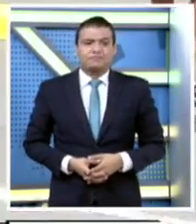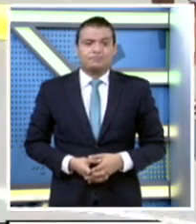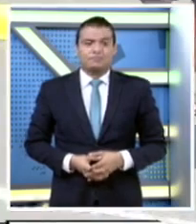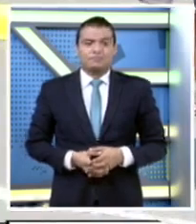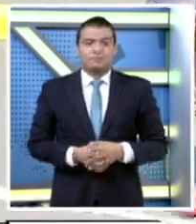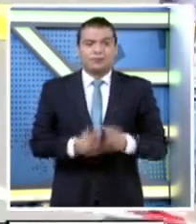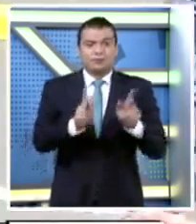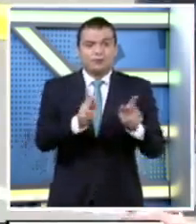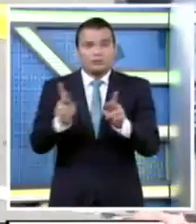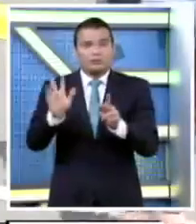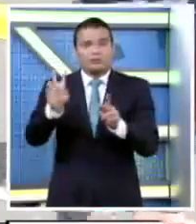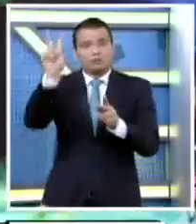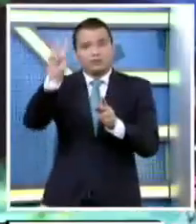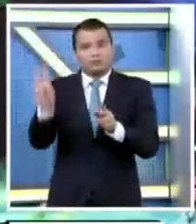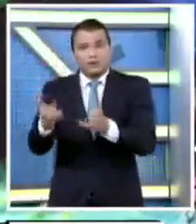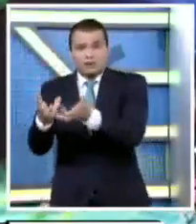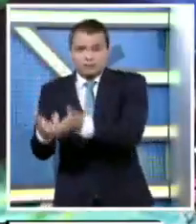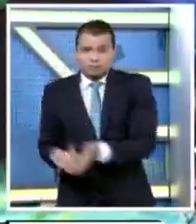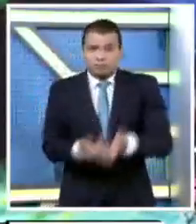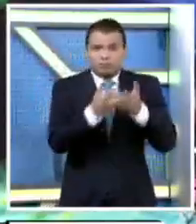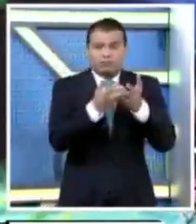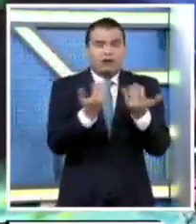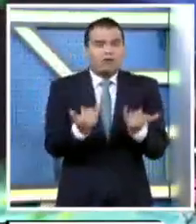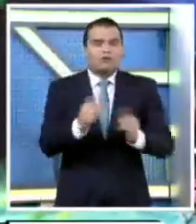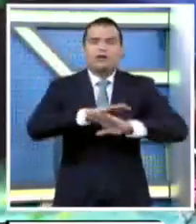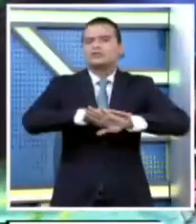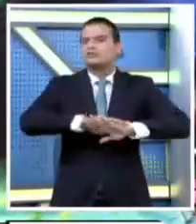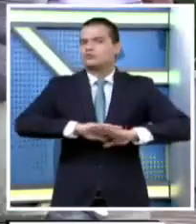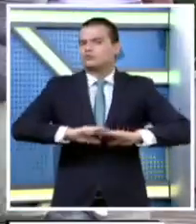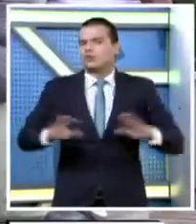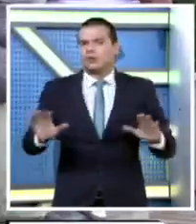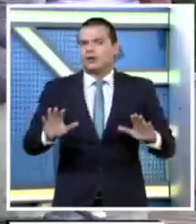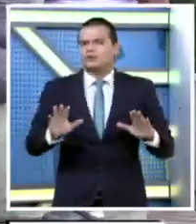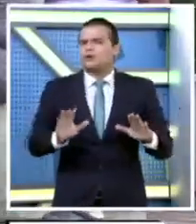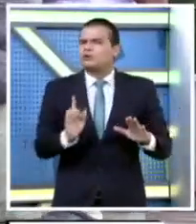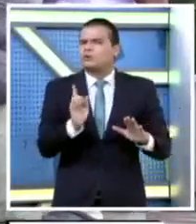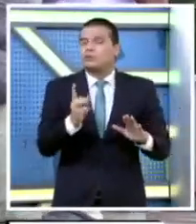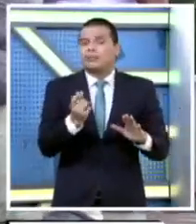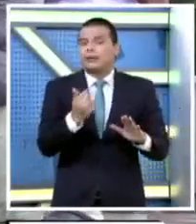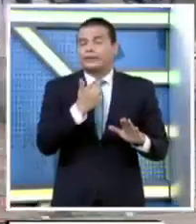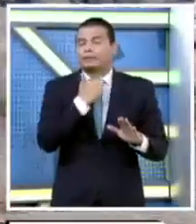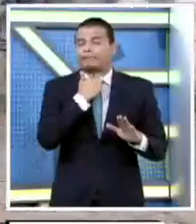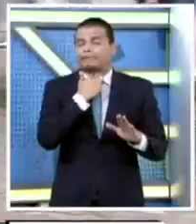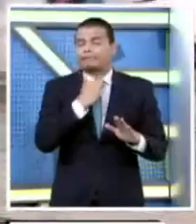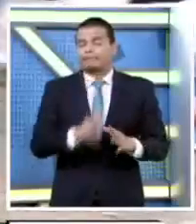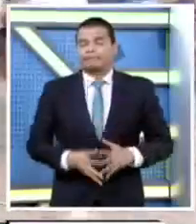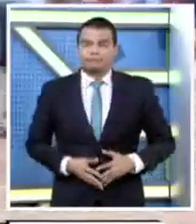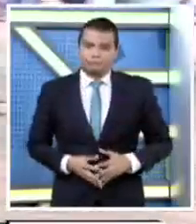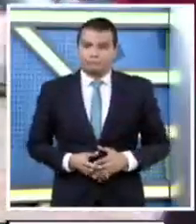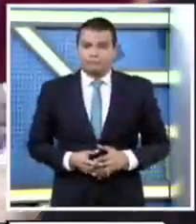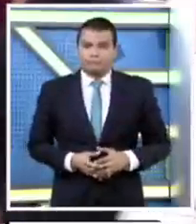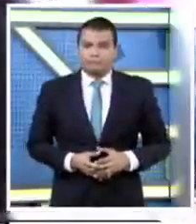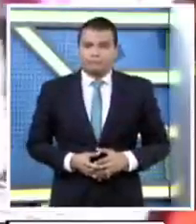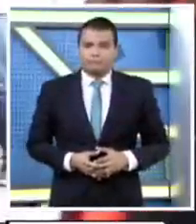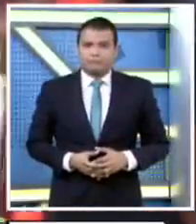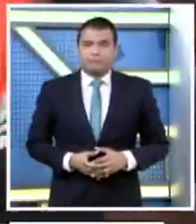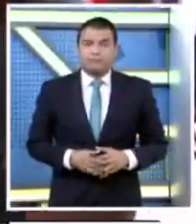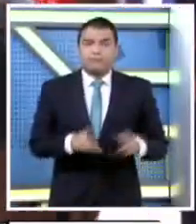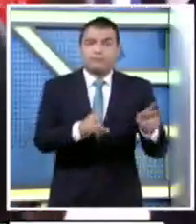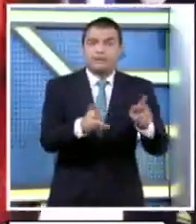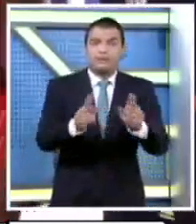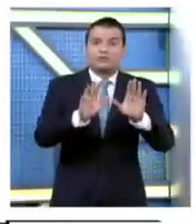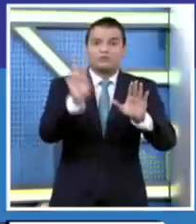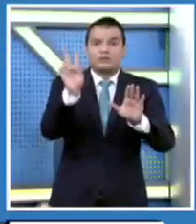Corredor humanitario que se había dispuesto para repatriar a ciudadanos venezolanos quedó suspendido por falta de recursos. Cientos